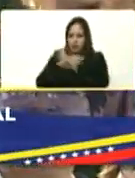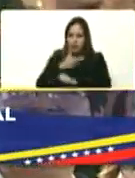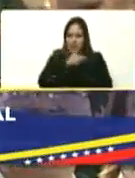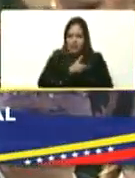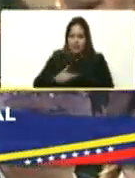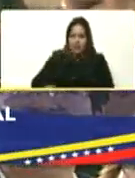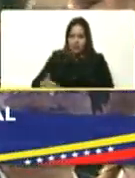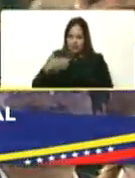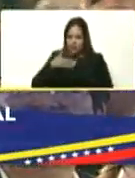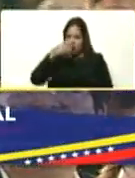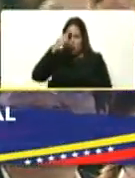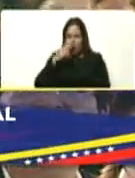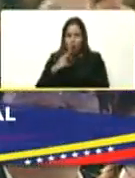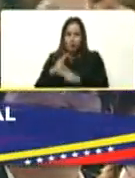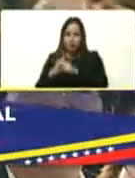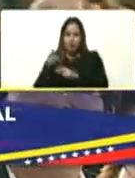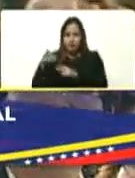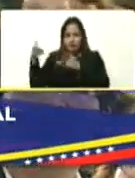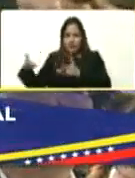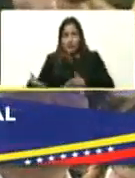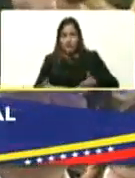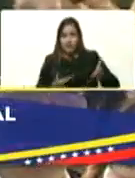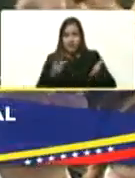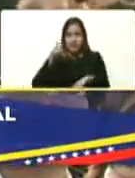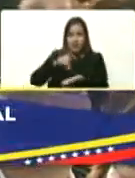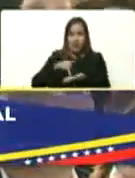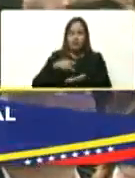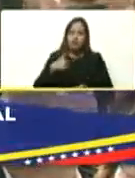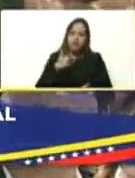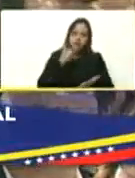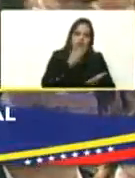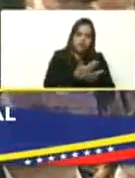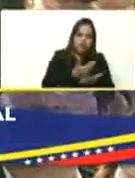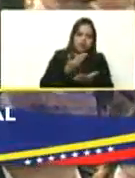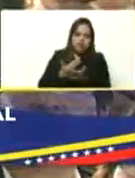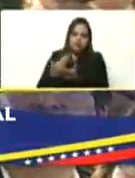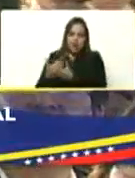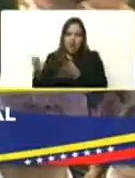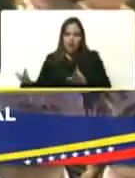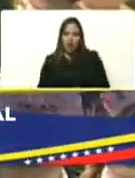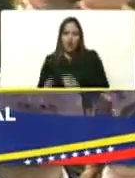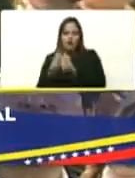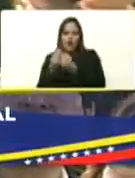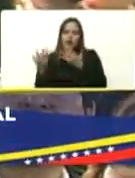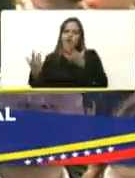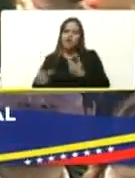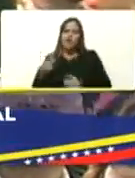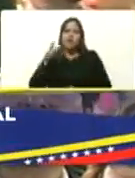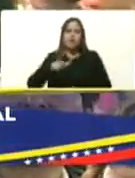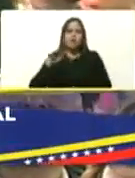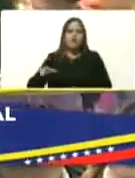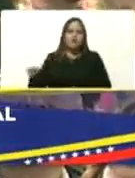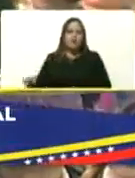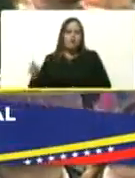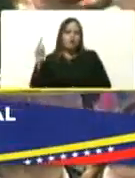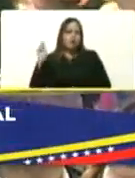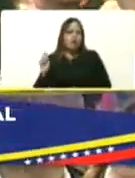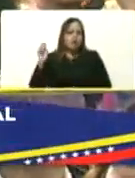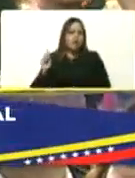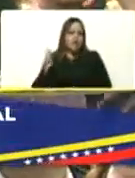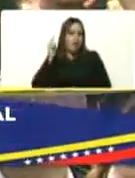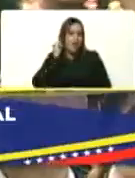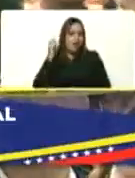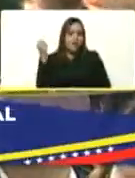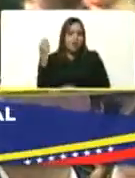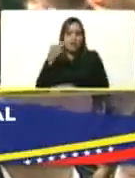honor que me invite a intervenir, agradecida. Me acompañan un número importante de diputadas de la Asamblea